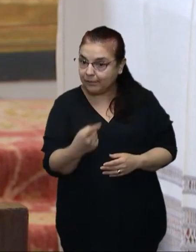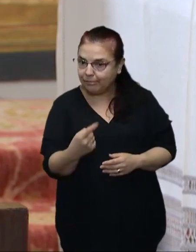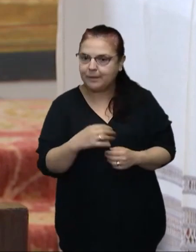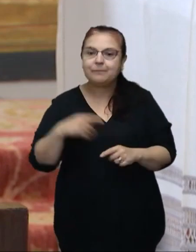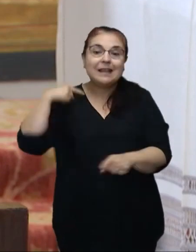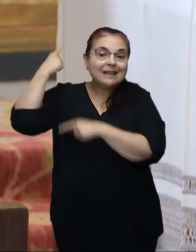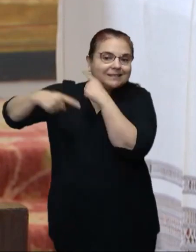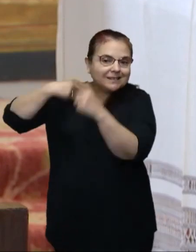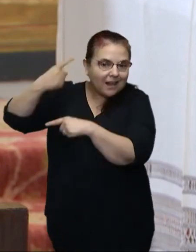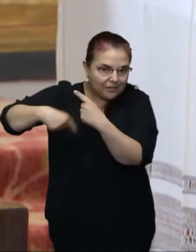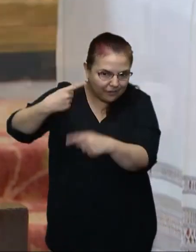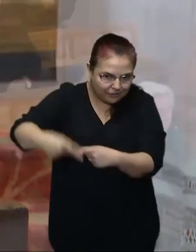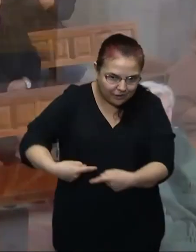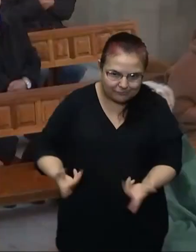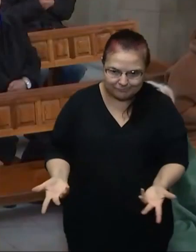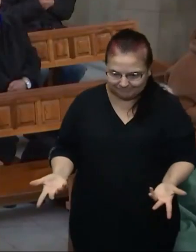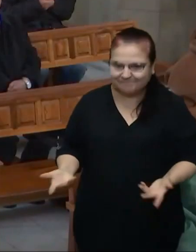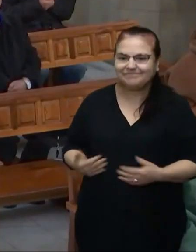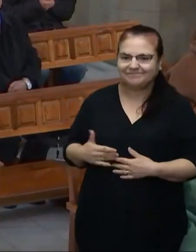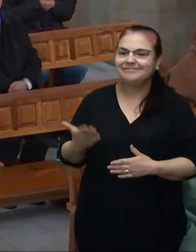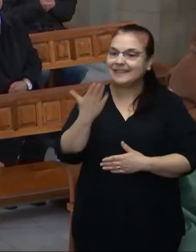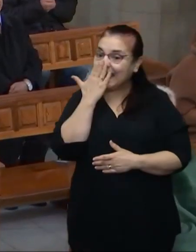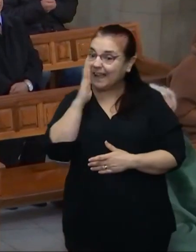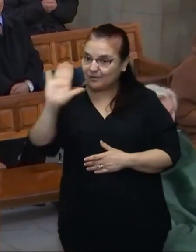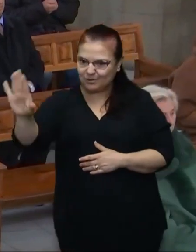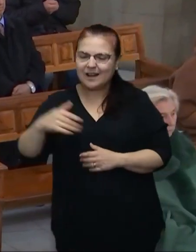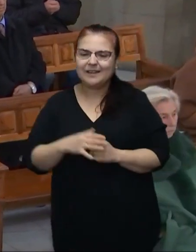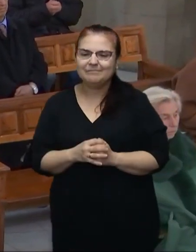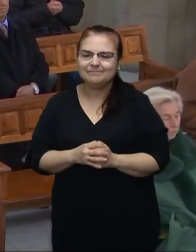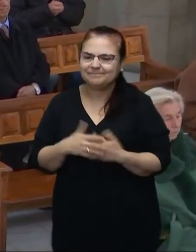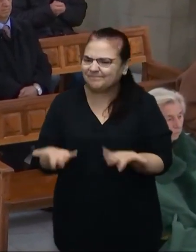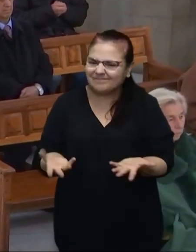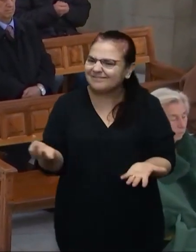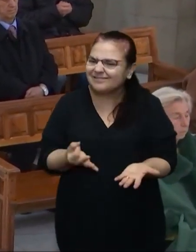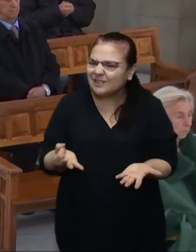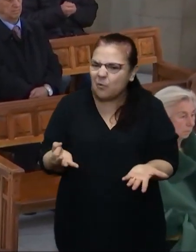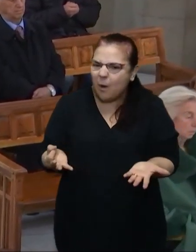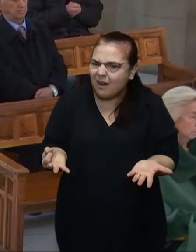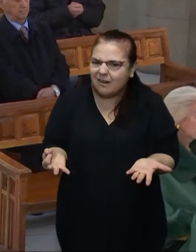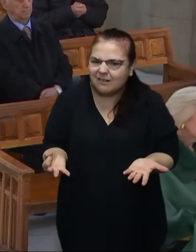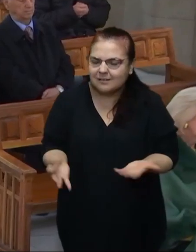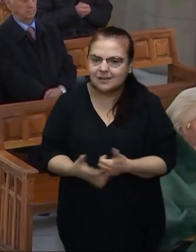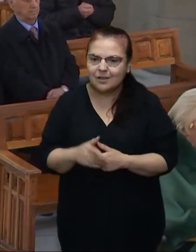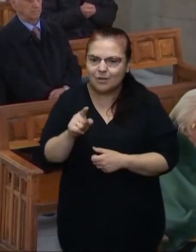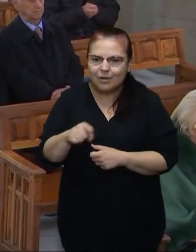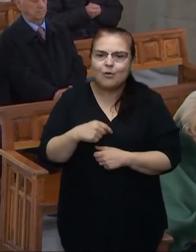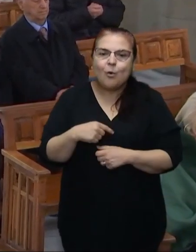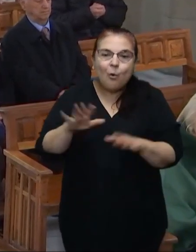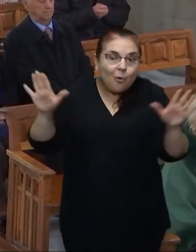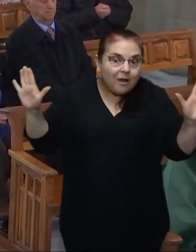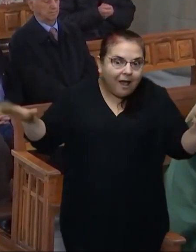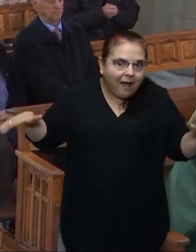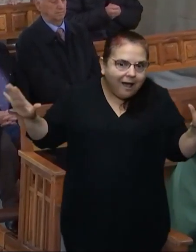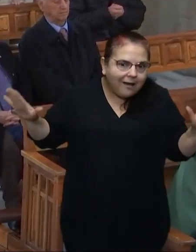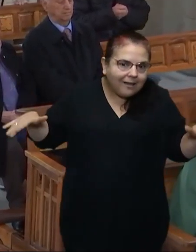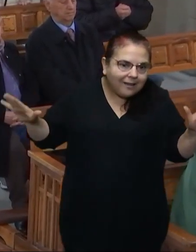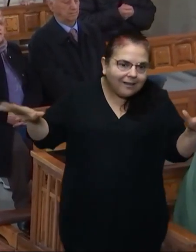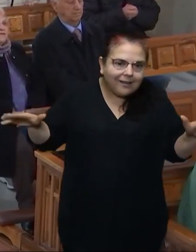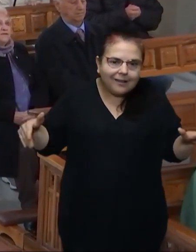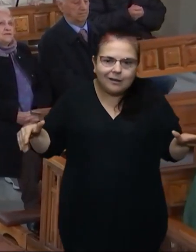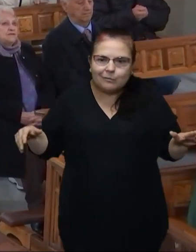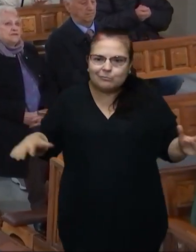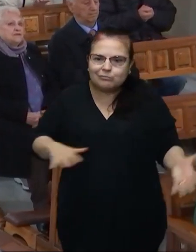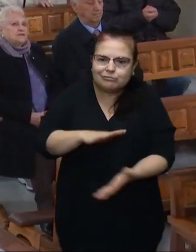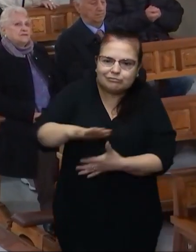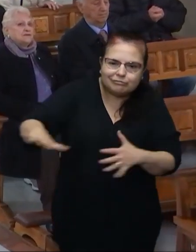tradición en Jerusalén de que de vez en cuando había un ángel que removía